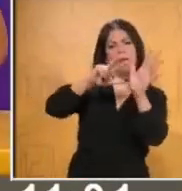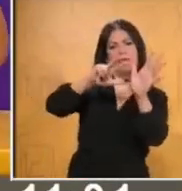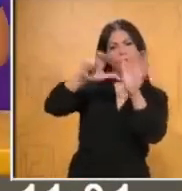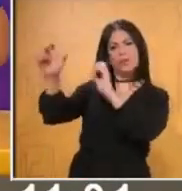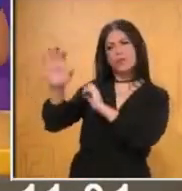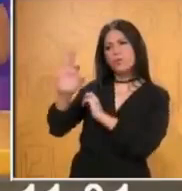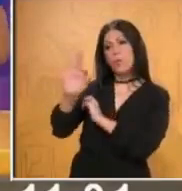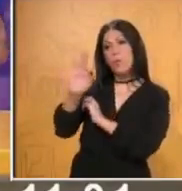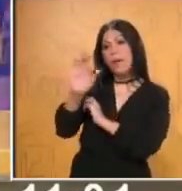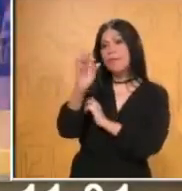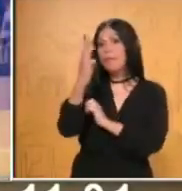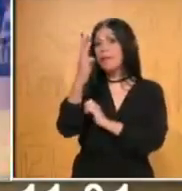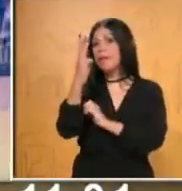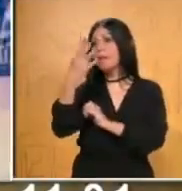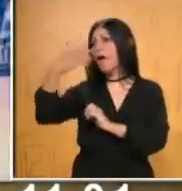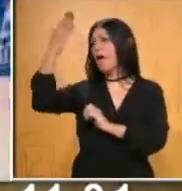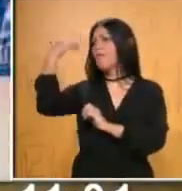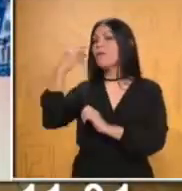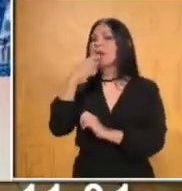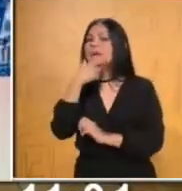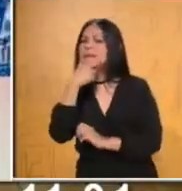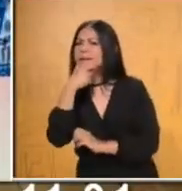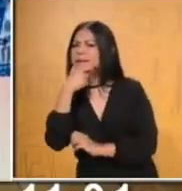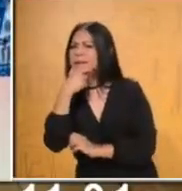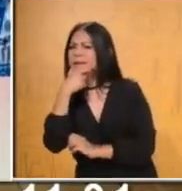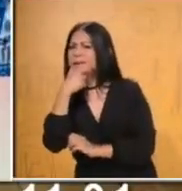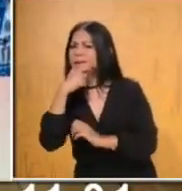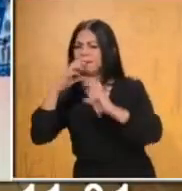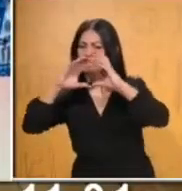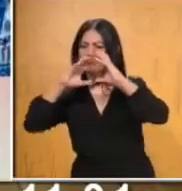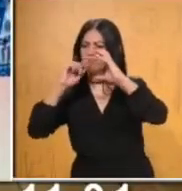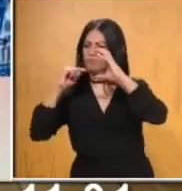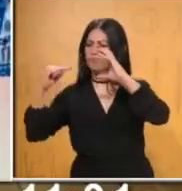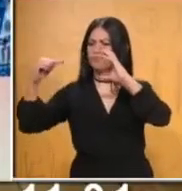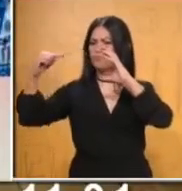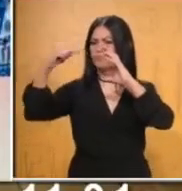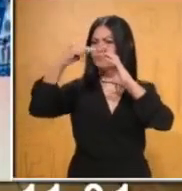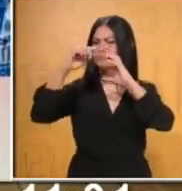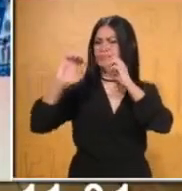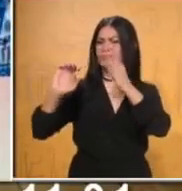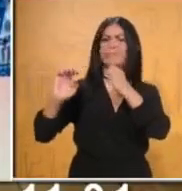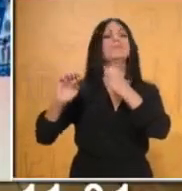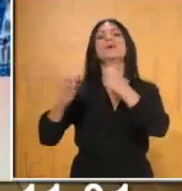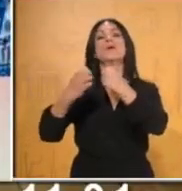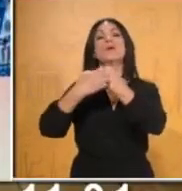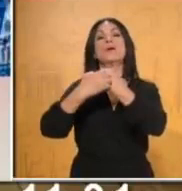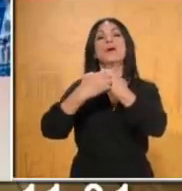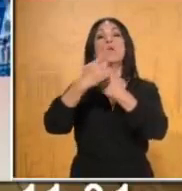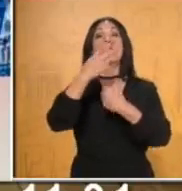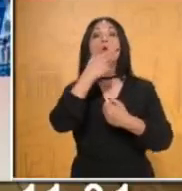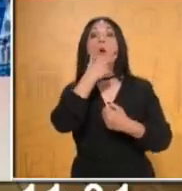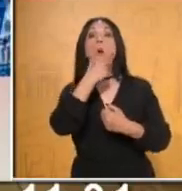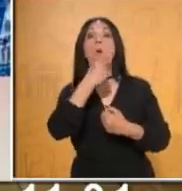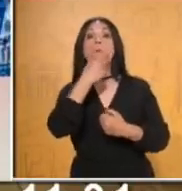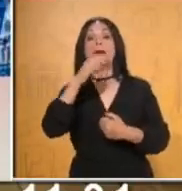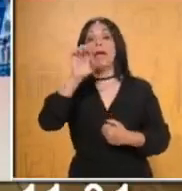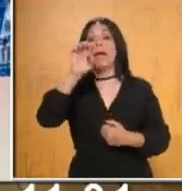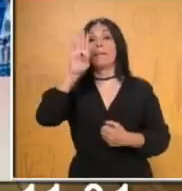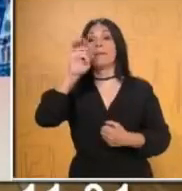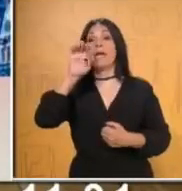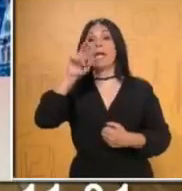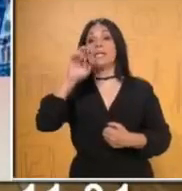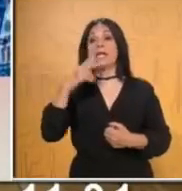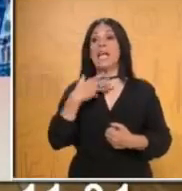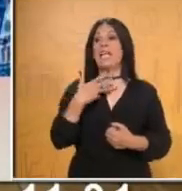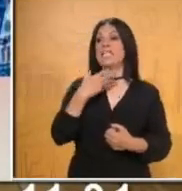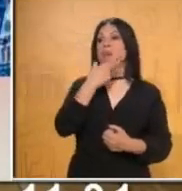en Londres, Inglaterra. Y trata de un hombre llamado Ebenezer Scrooge, que era prestamista